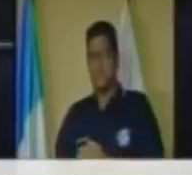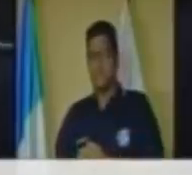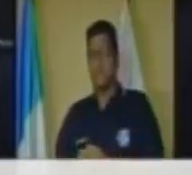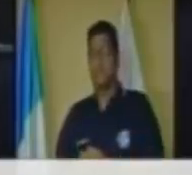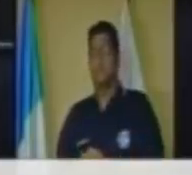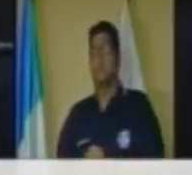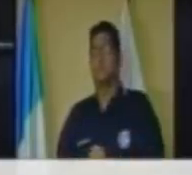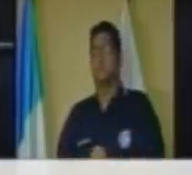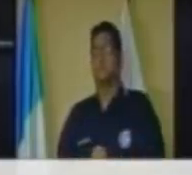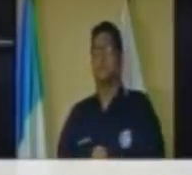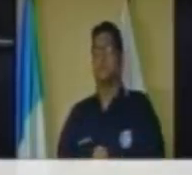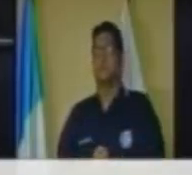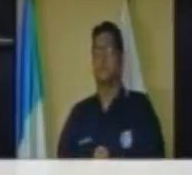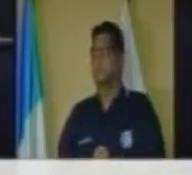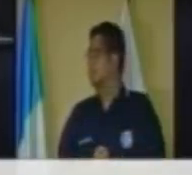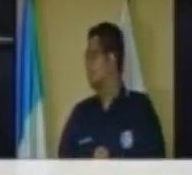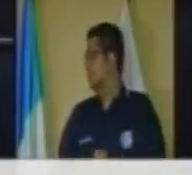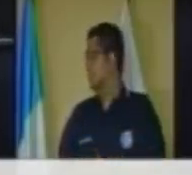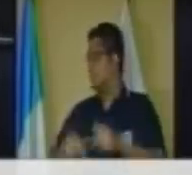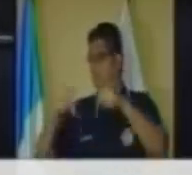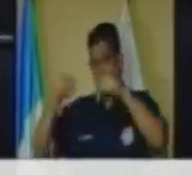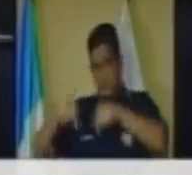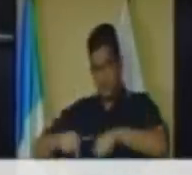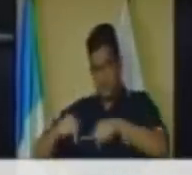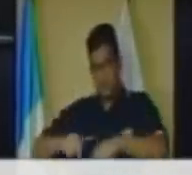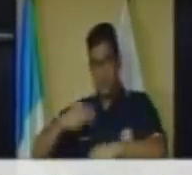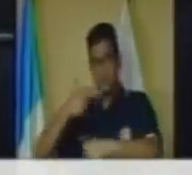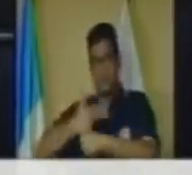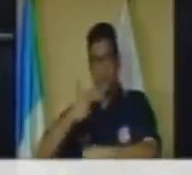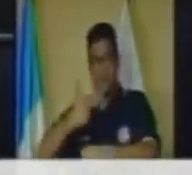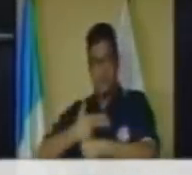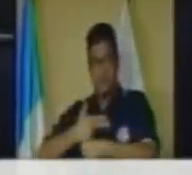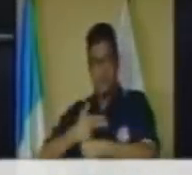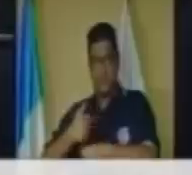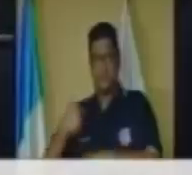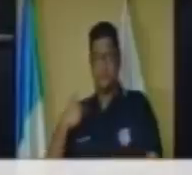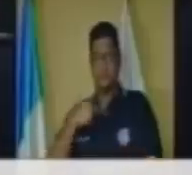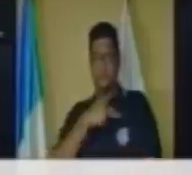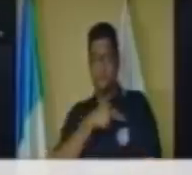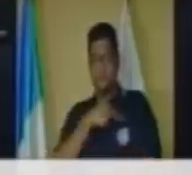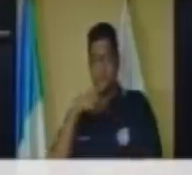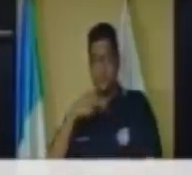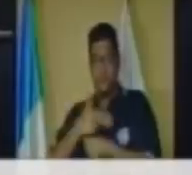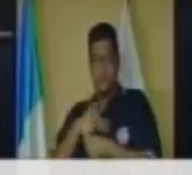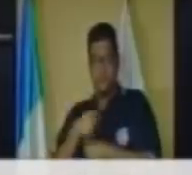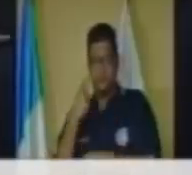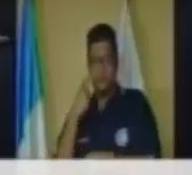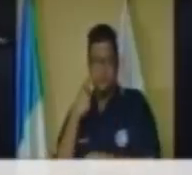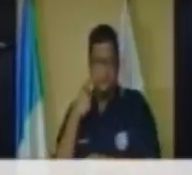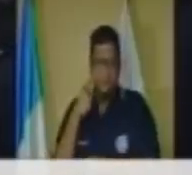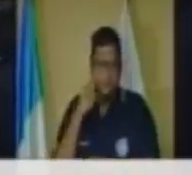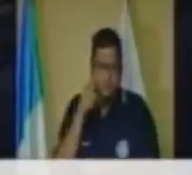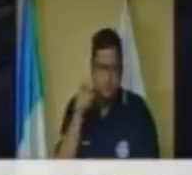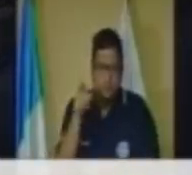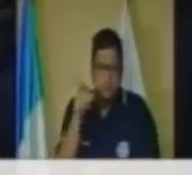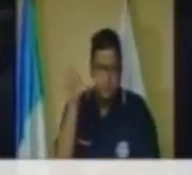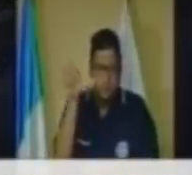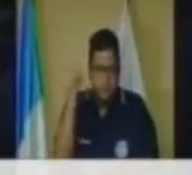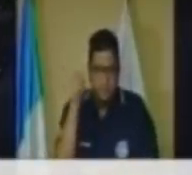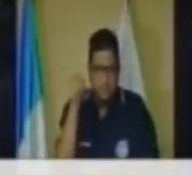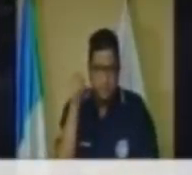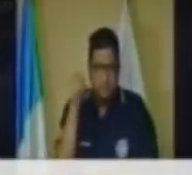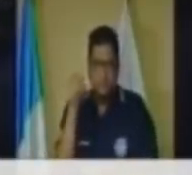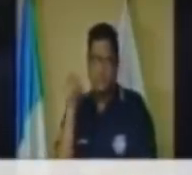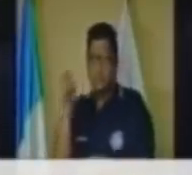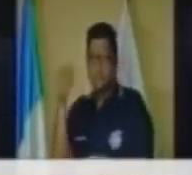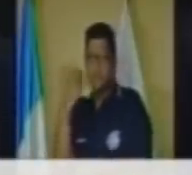Italia y fue aquí donde nosotros lo detectamos y fue que lo llevamos inmediatamente al hospital de